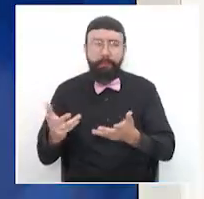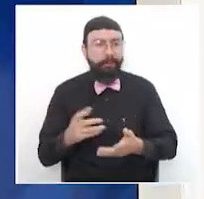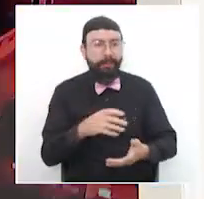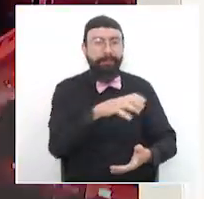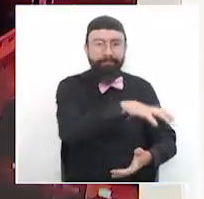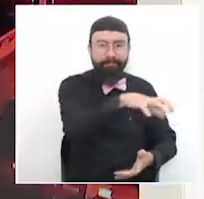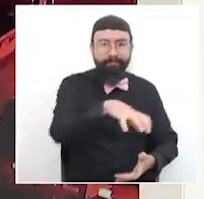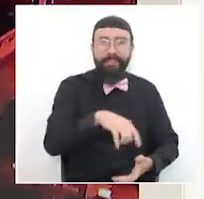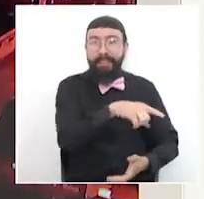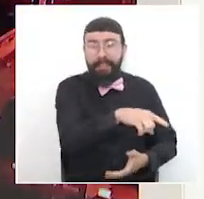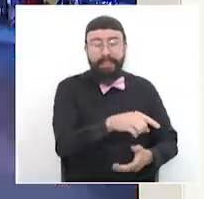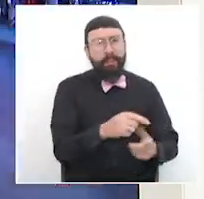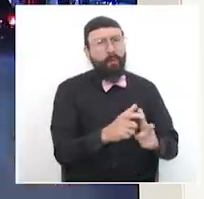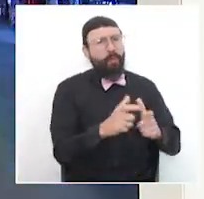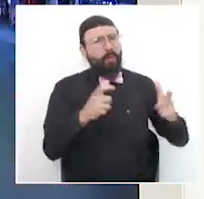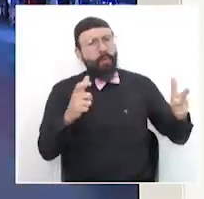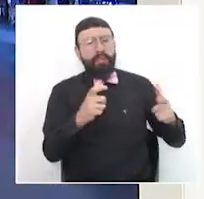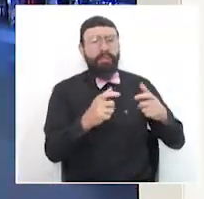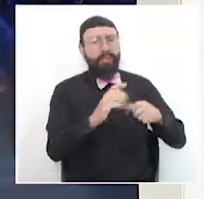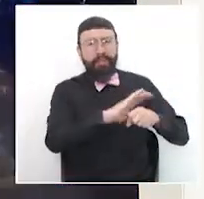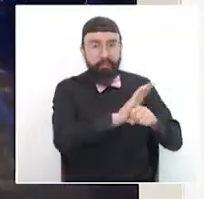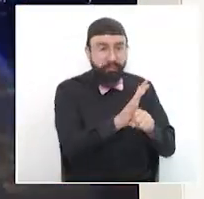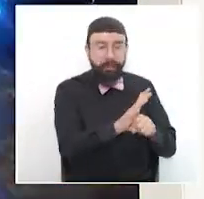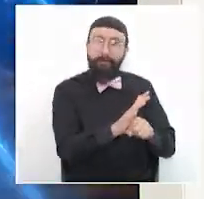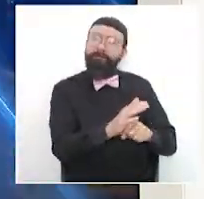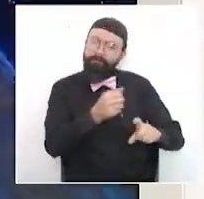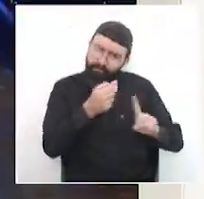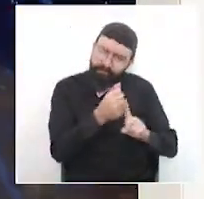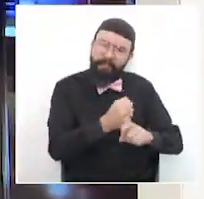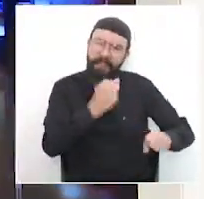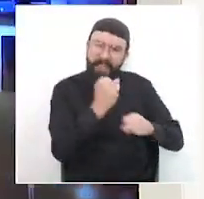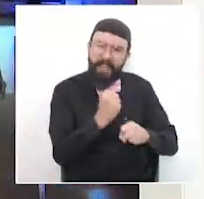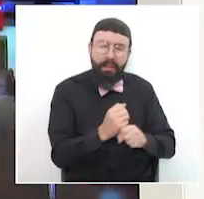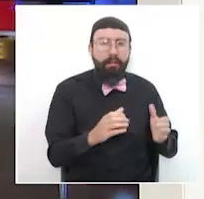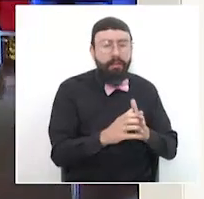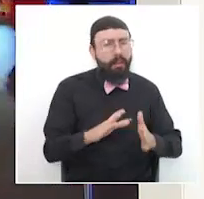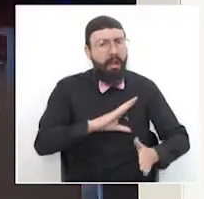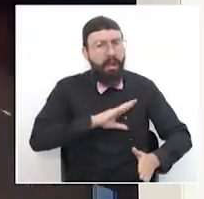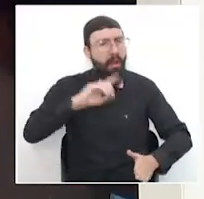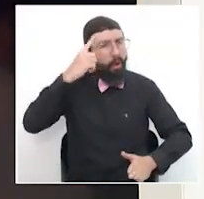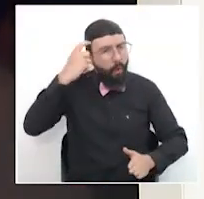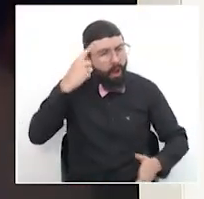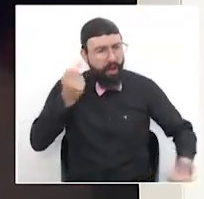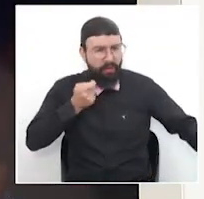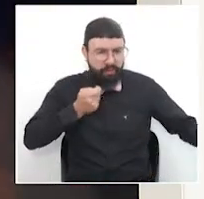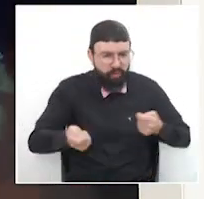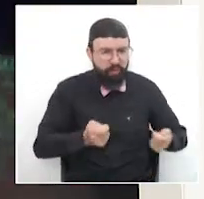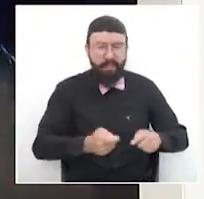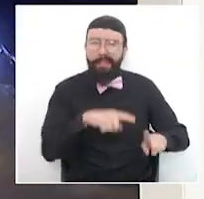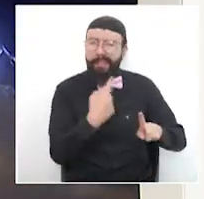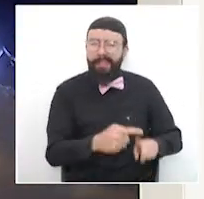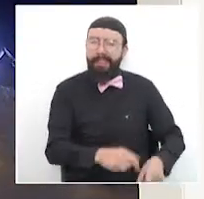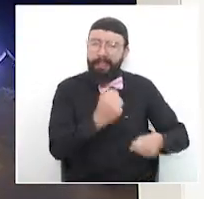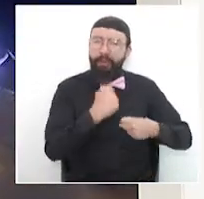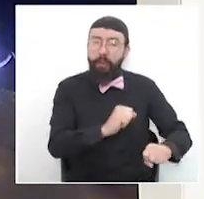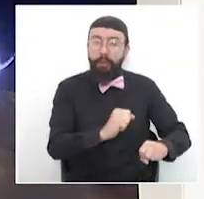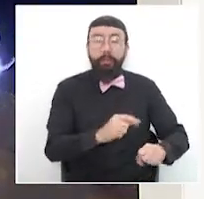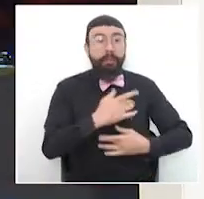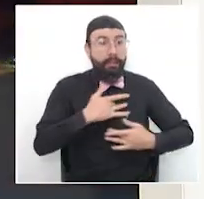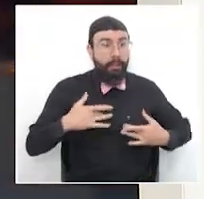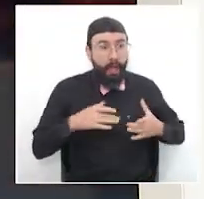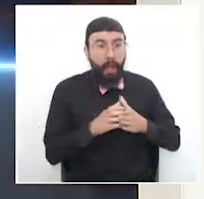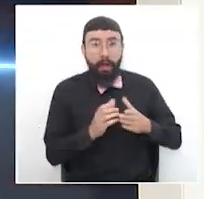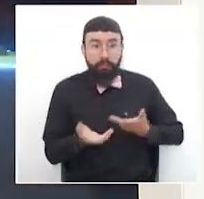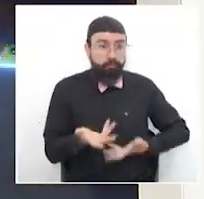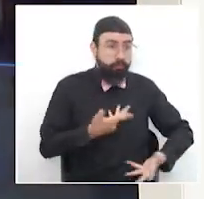vienen presentando altos casos, pues se seguirá trabajando de la mano con las autoridades, gobernadores, alcaldes y, por supuesto, la autoridad en salud, para